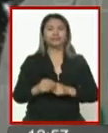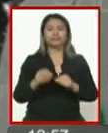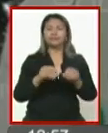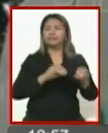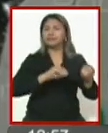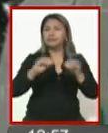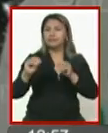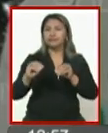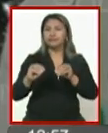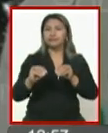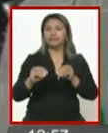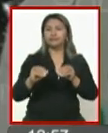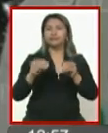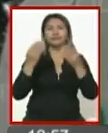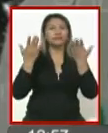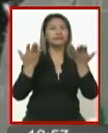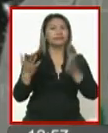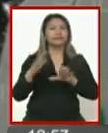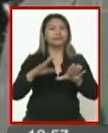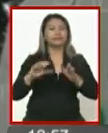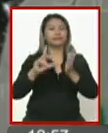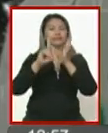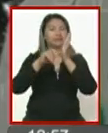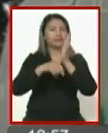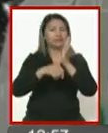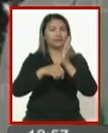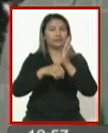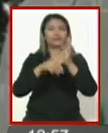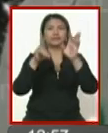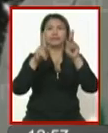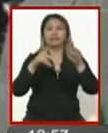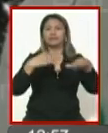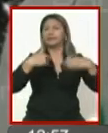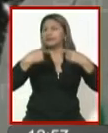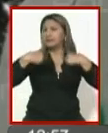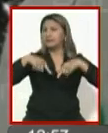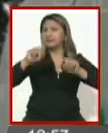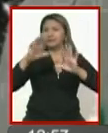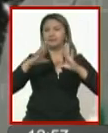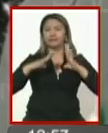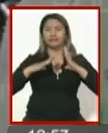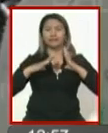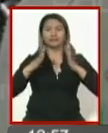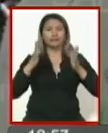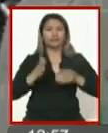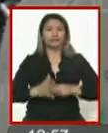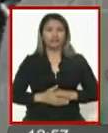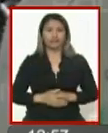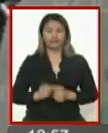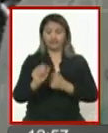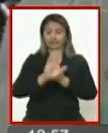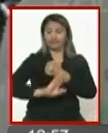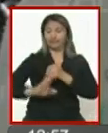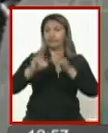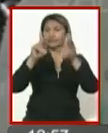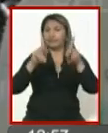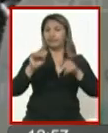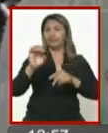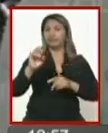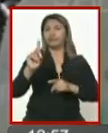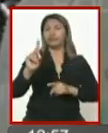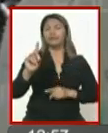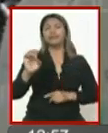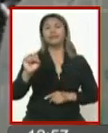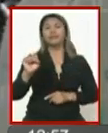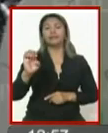en los diferentes movimientos, los caudales que se hicieron después de que mi cliente salió de vacaciones del Banco de la Unión. La defensa del detenido Edson